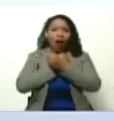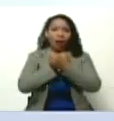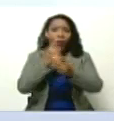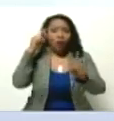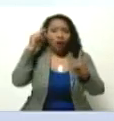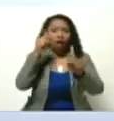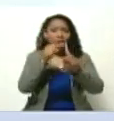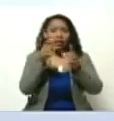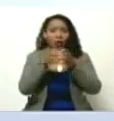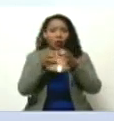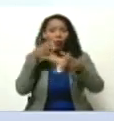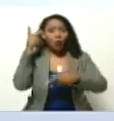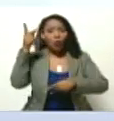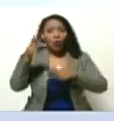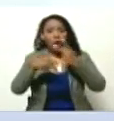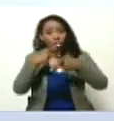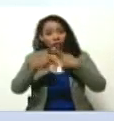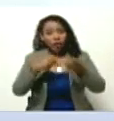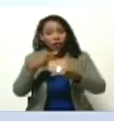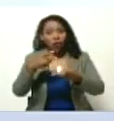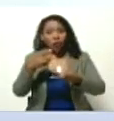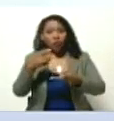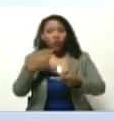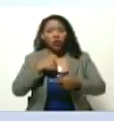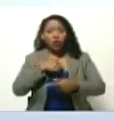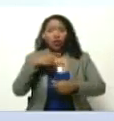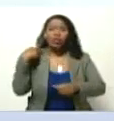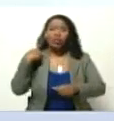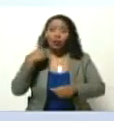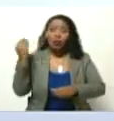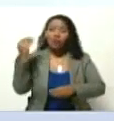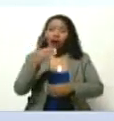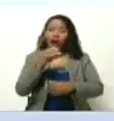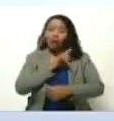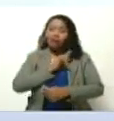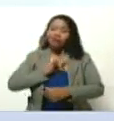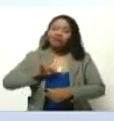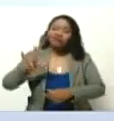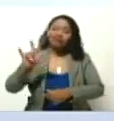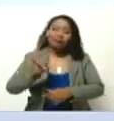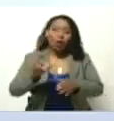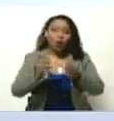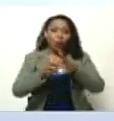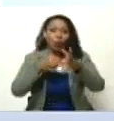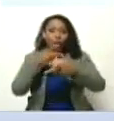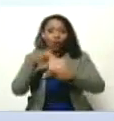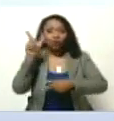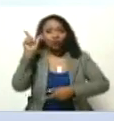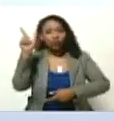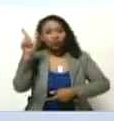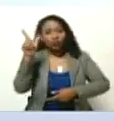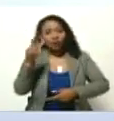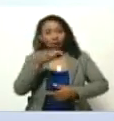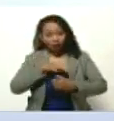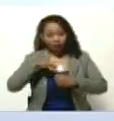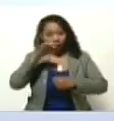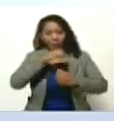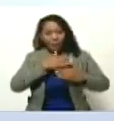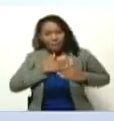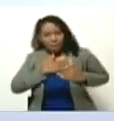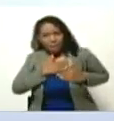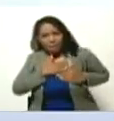partido. Nosotros debemos estar cada día más enamorados, a amar al Partido Socialista Unido de Venezuela, desde el alma, desde el